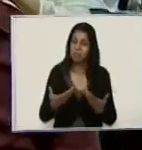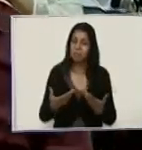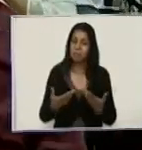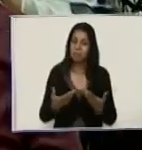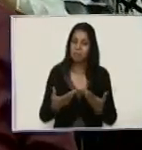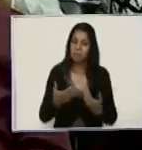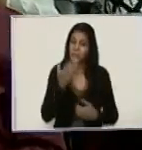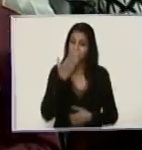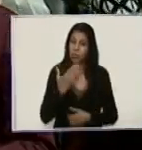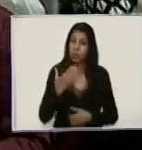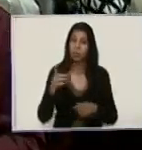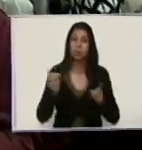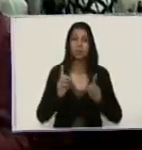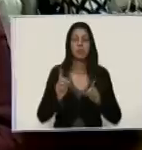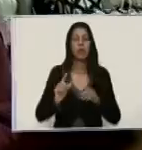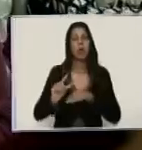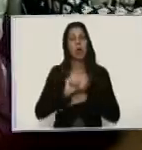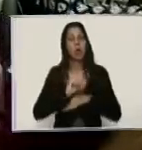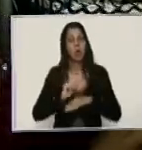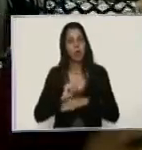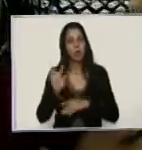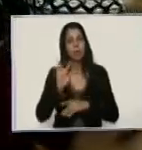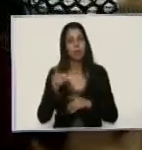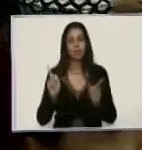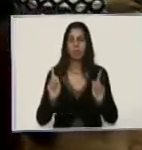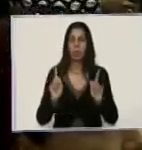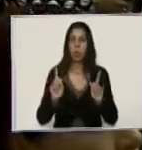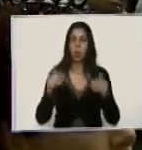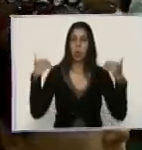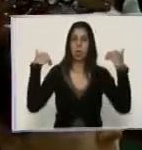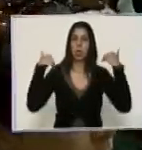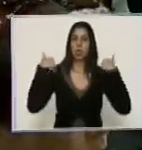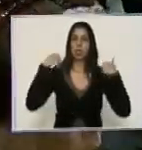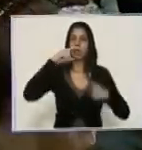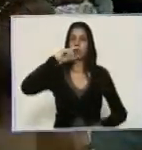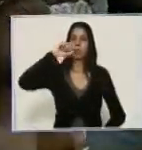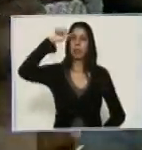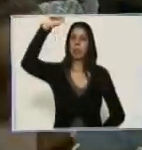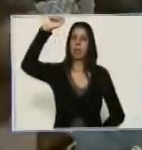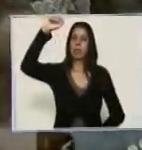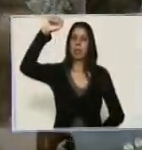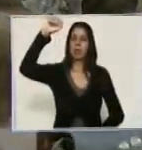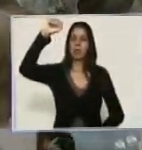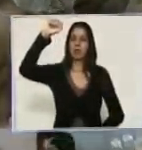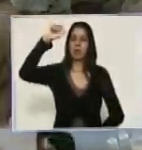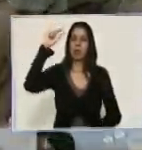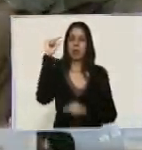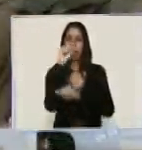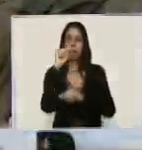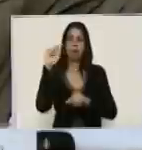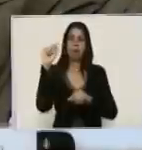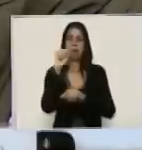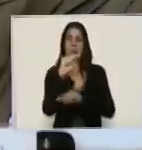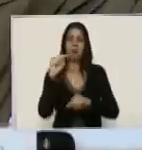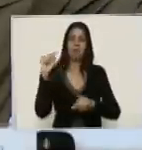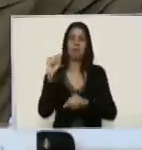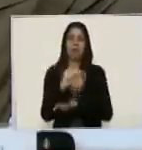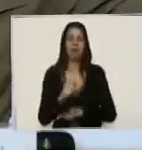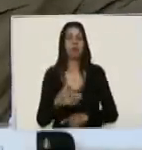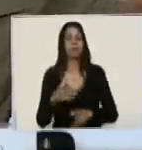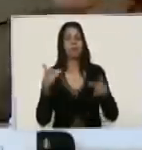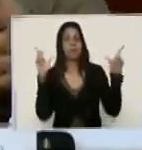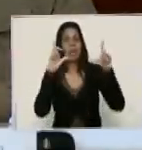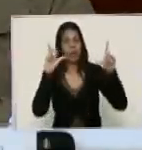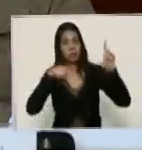Fíjense, ya ellos no hablan de gobierno aquí en Venezuela. La dictadura. Eso lo sembraron. Un trabajo, eso lo dice el